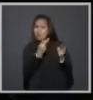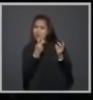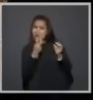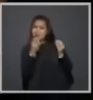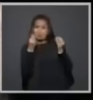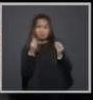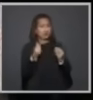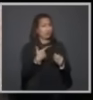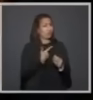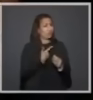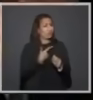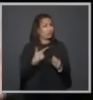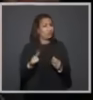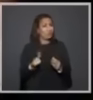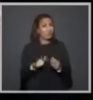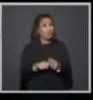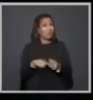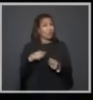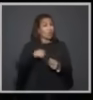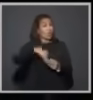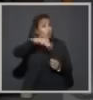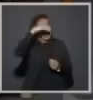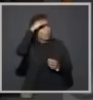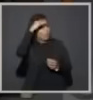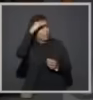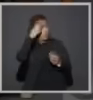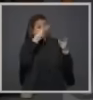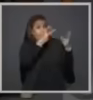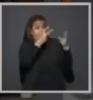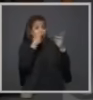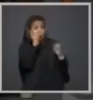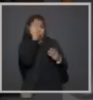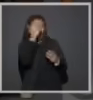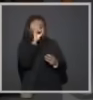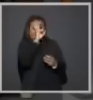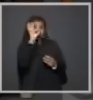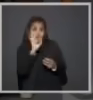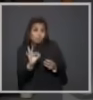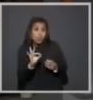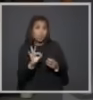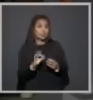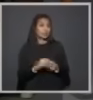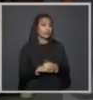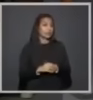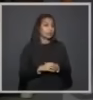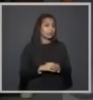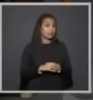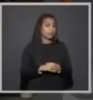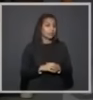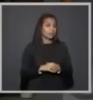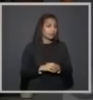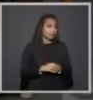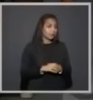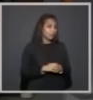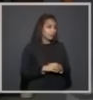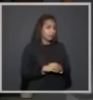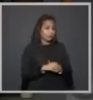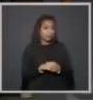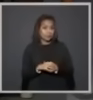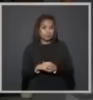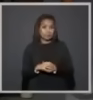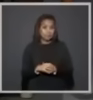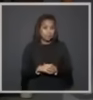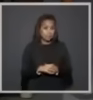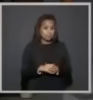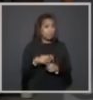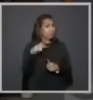porque estimamos que se roban el 10%. Eso es lo que estamos calculando para nuestras cuentas.